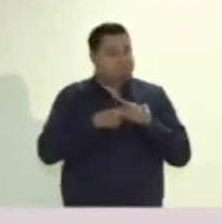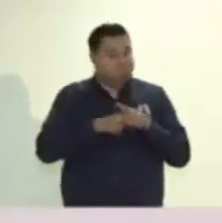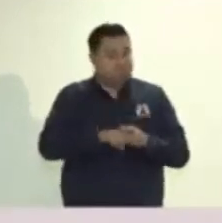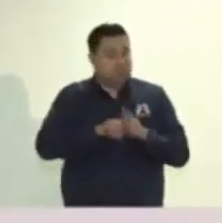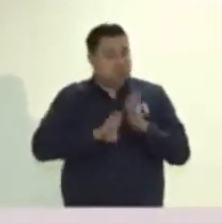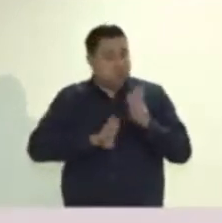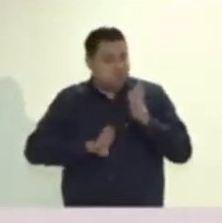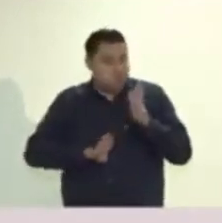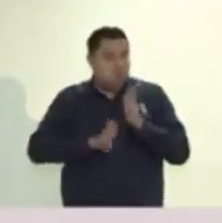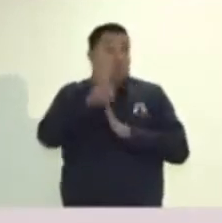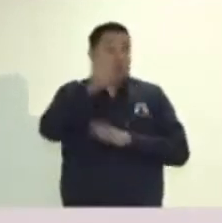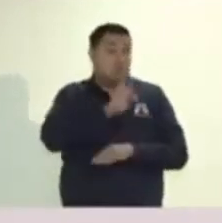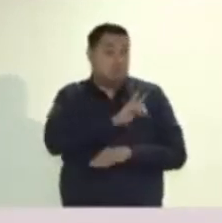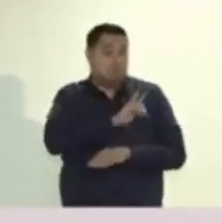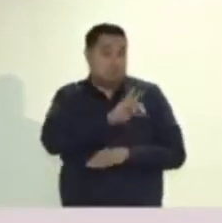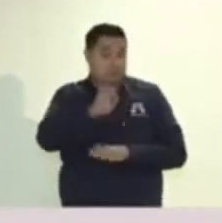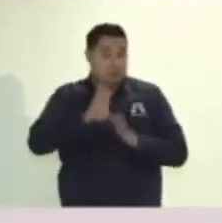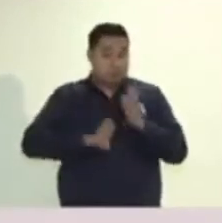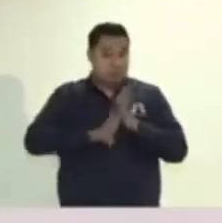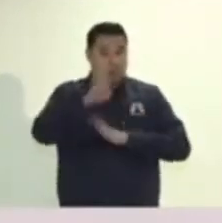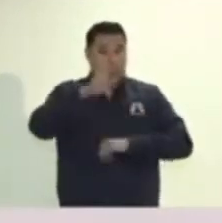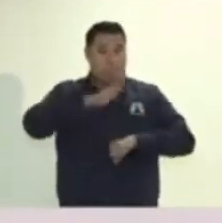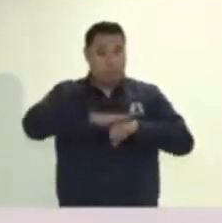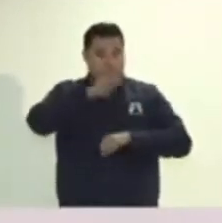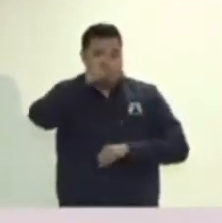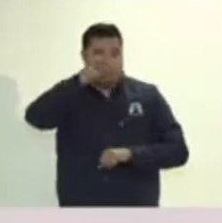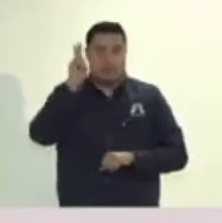el número de casos, van a incrementarse